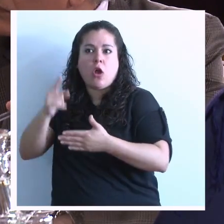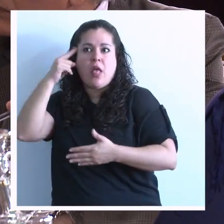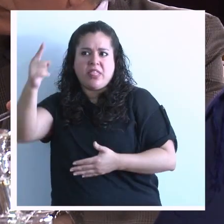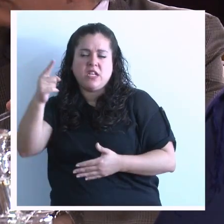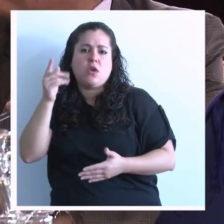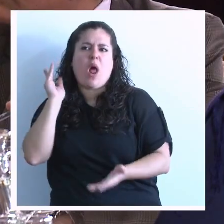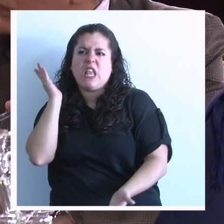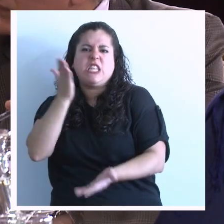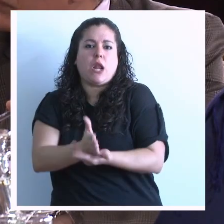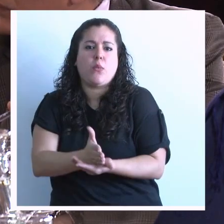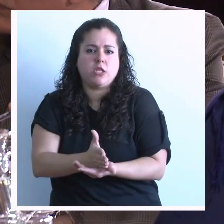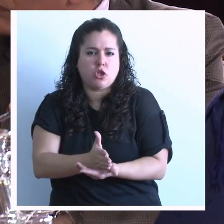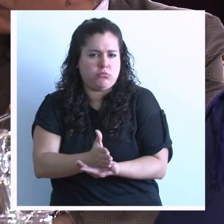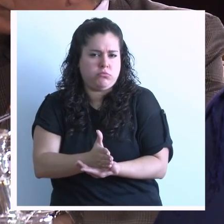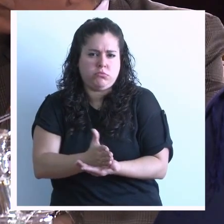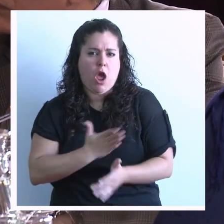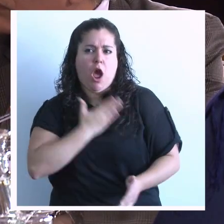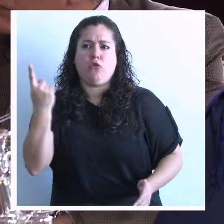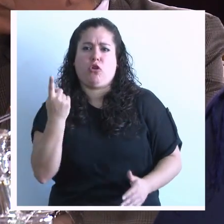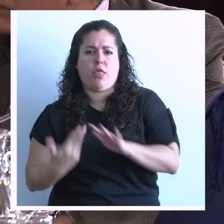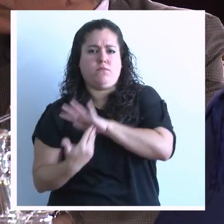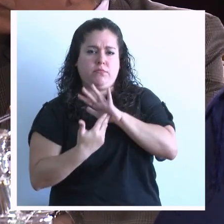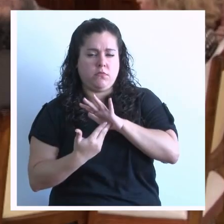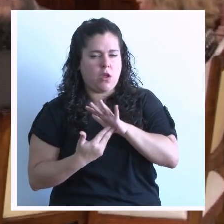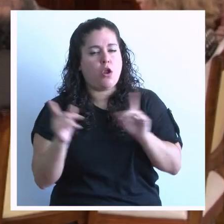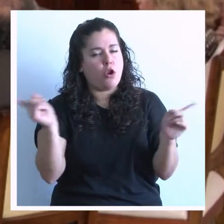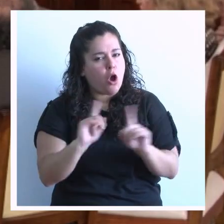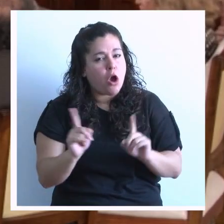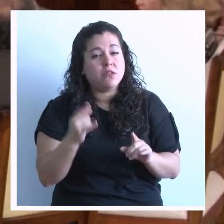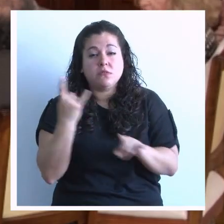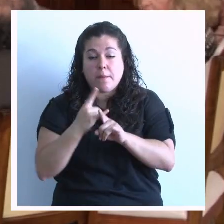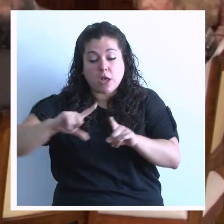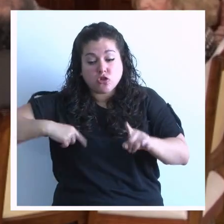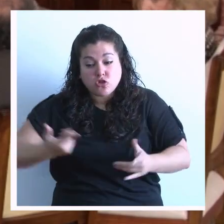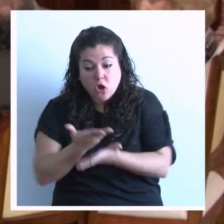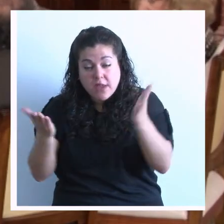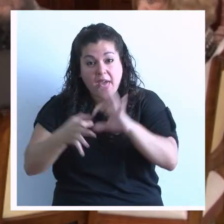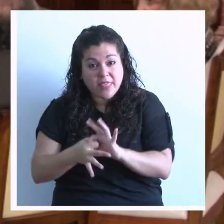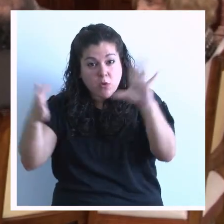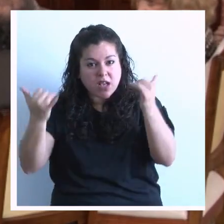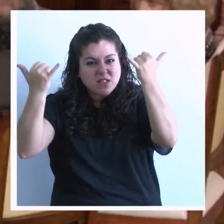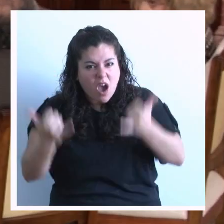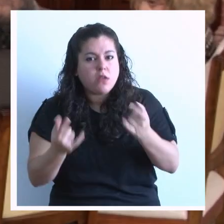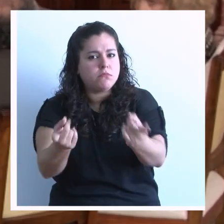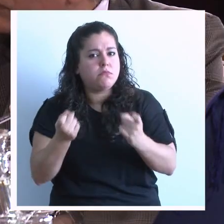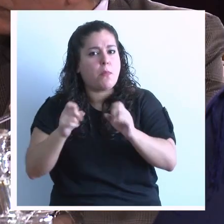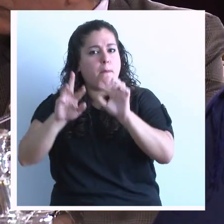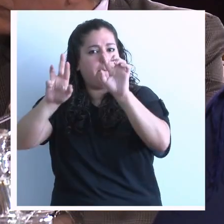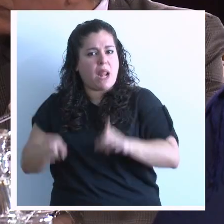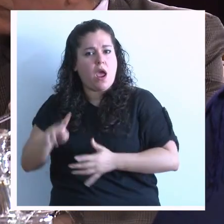como intervención autoritaria, no. Es decir, en realidad toda sociedad democrática requiere una